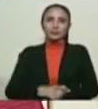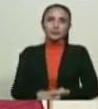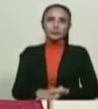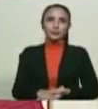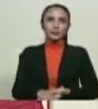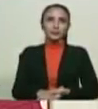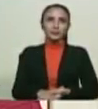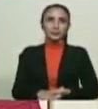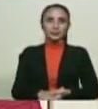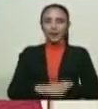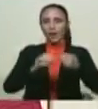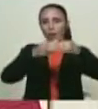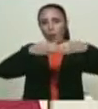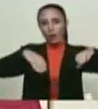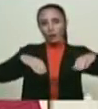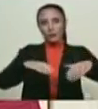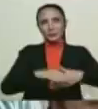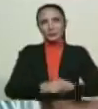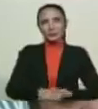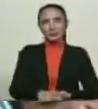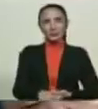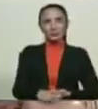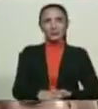azúcar. Ñema.